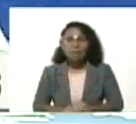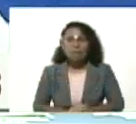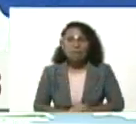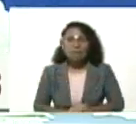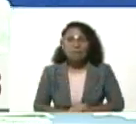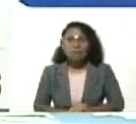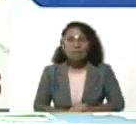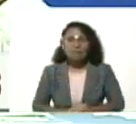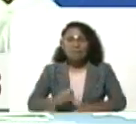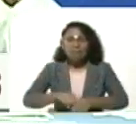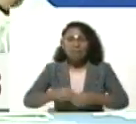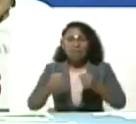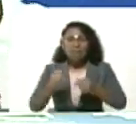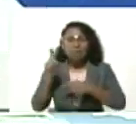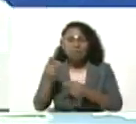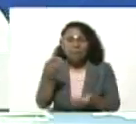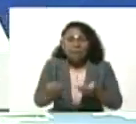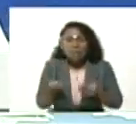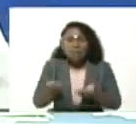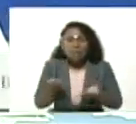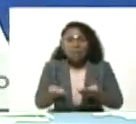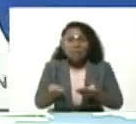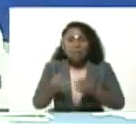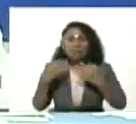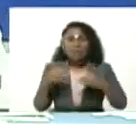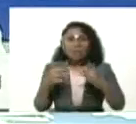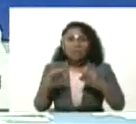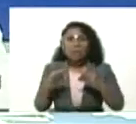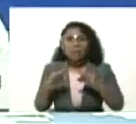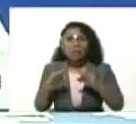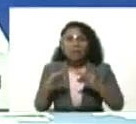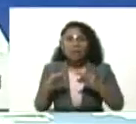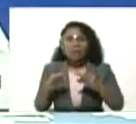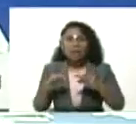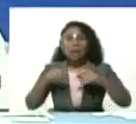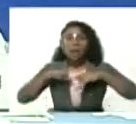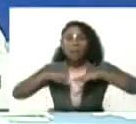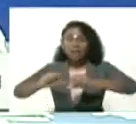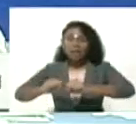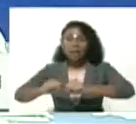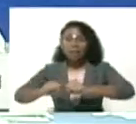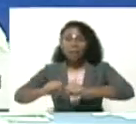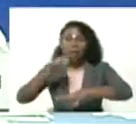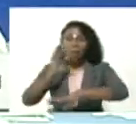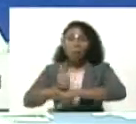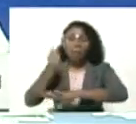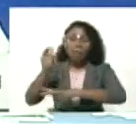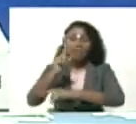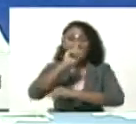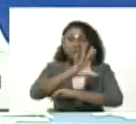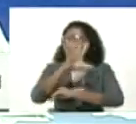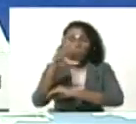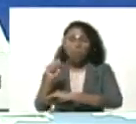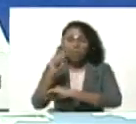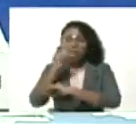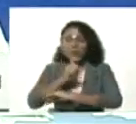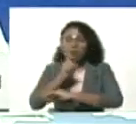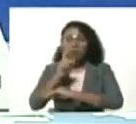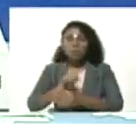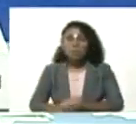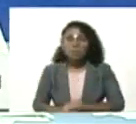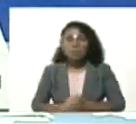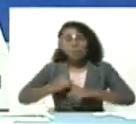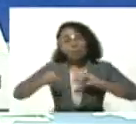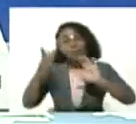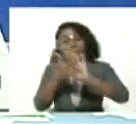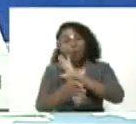la destrucción de sus equilibrios naturales. Es el capitalismo en 150 años, pero